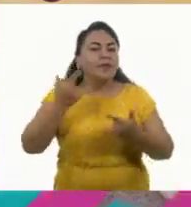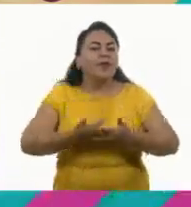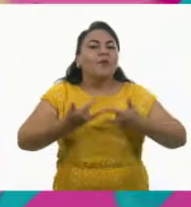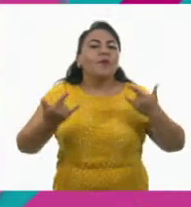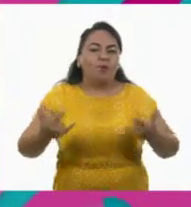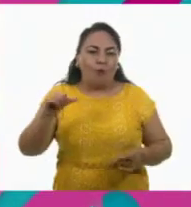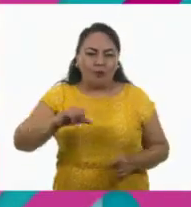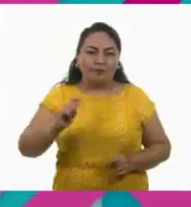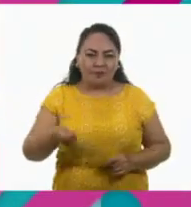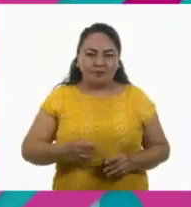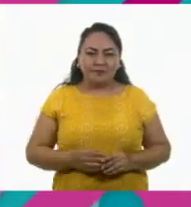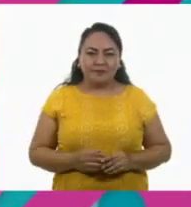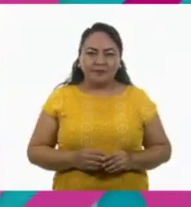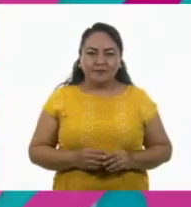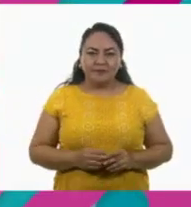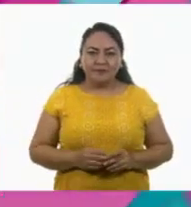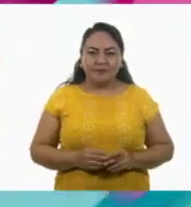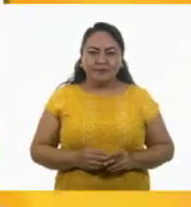hoy.